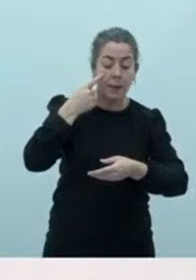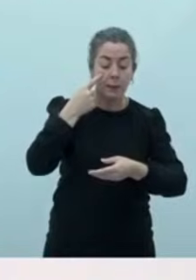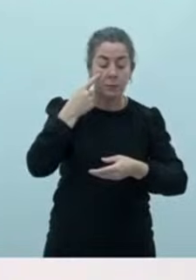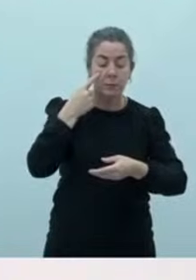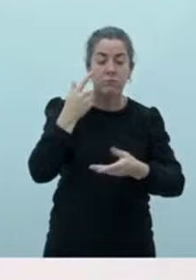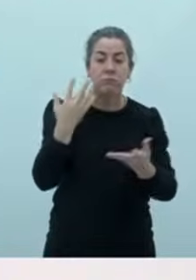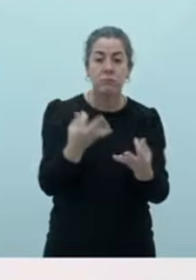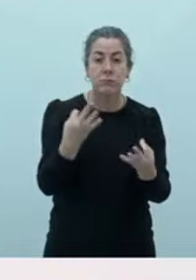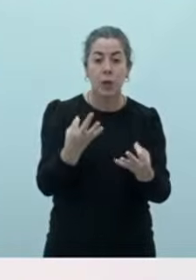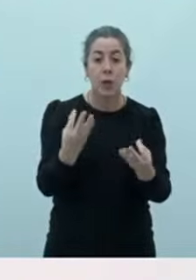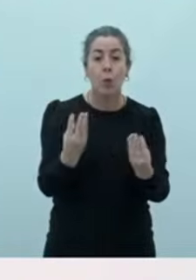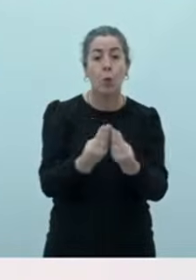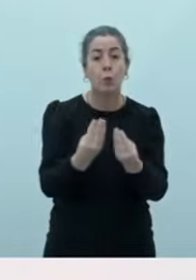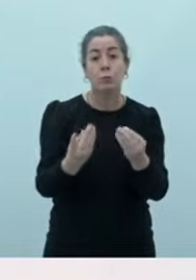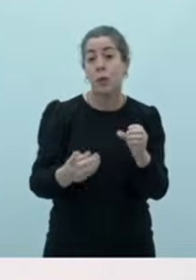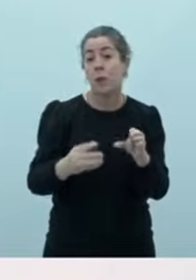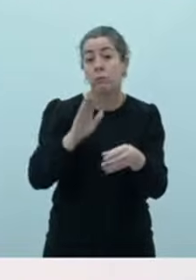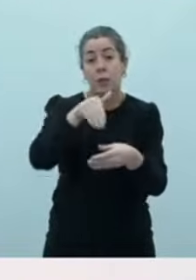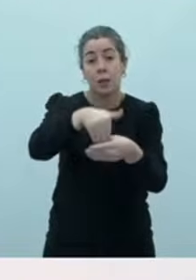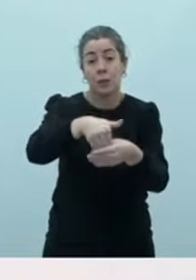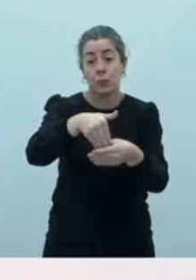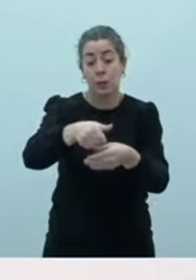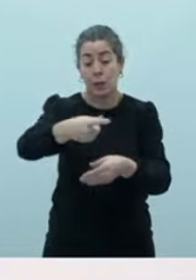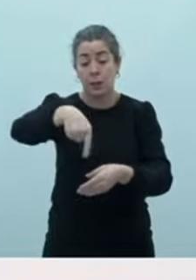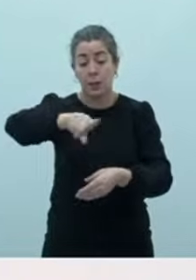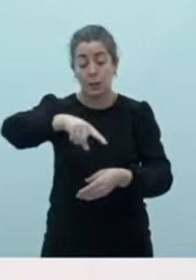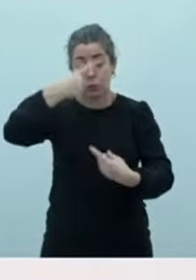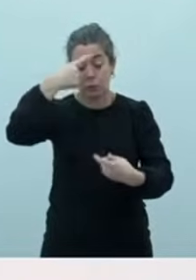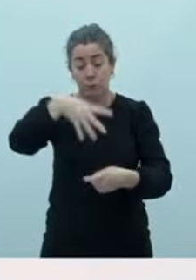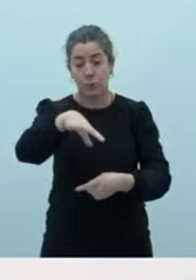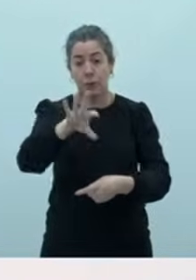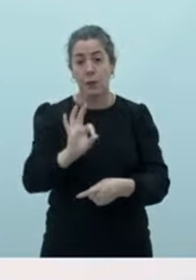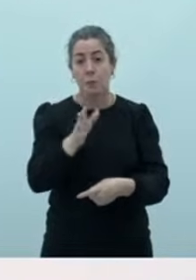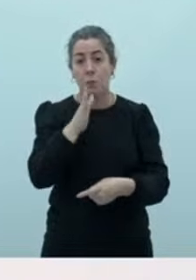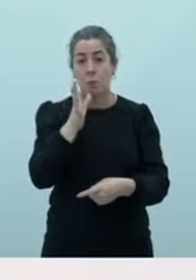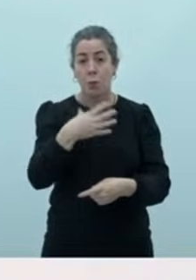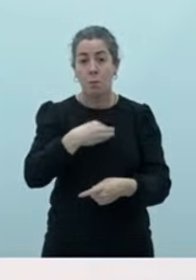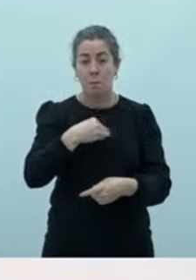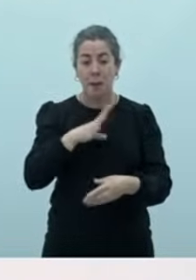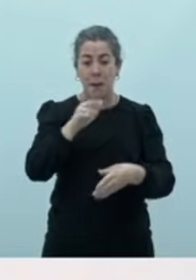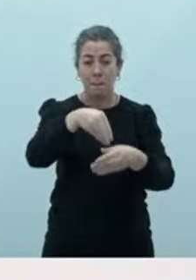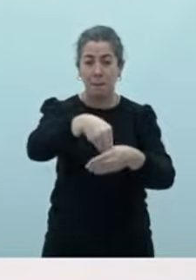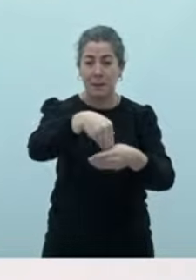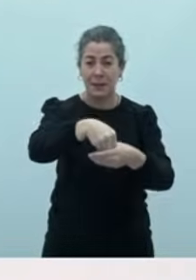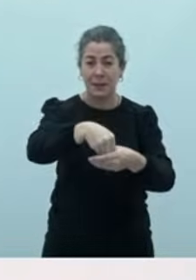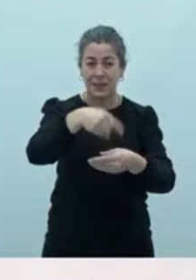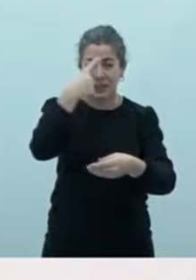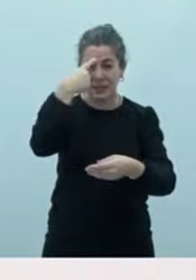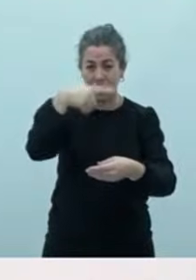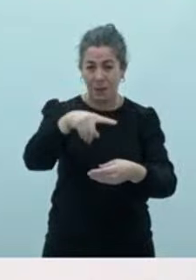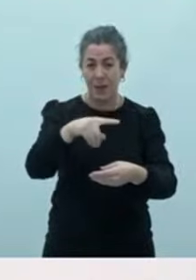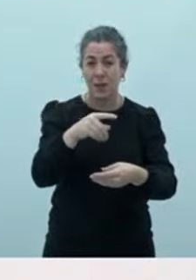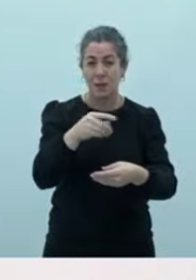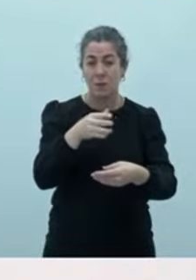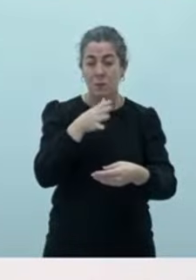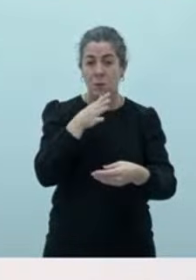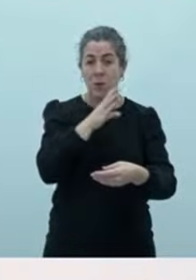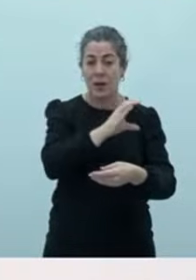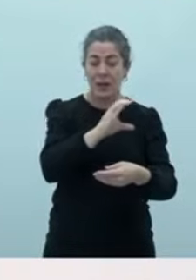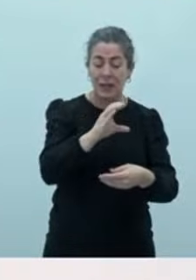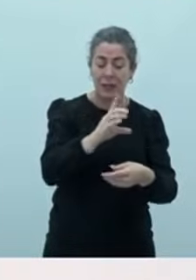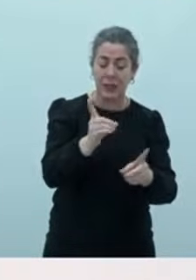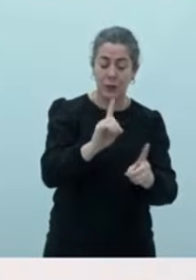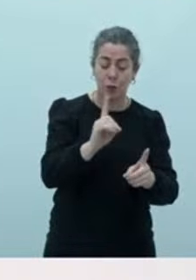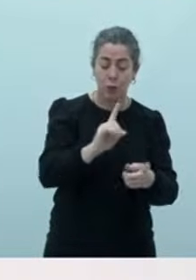la Junta Electoral la que tome la decisión con respecto a esas papeletas que, como saben, pues no eran en este caso de Cáceres, sino